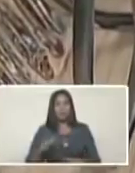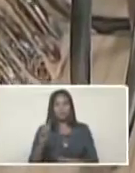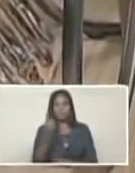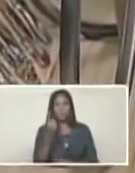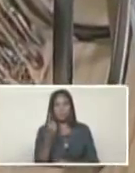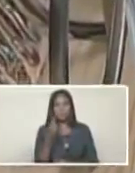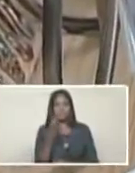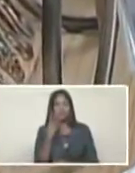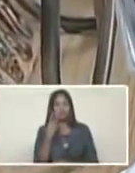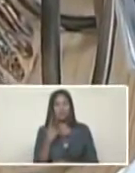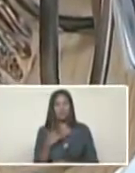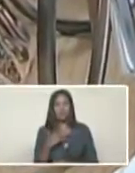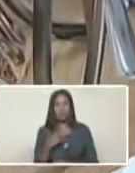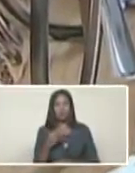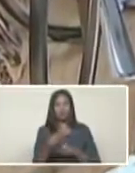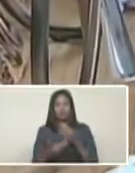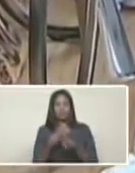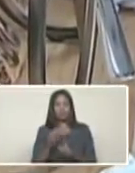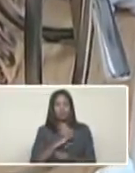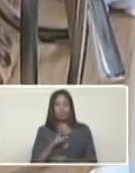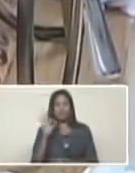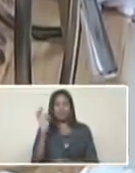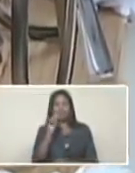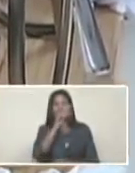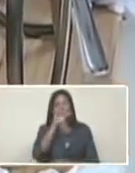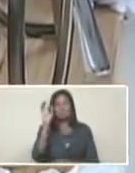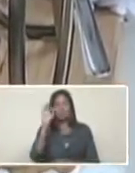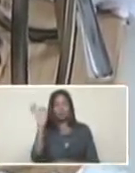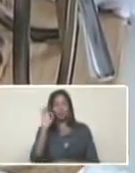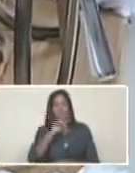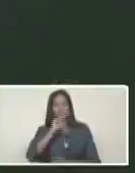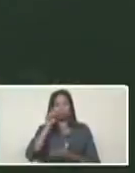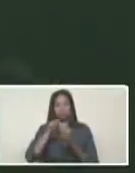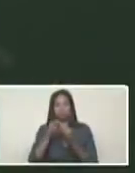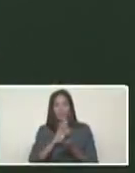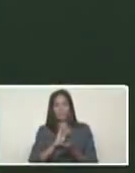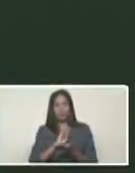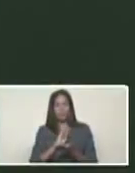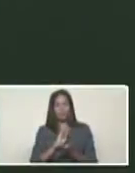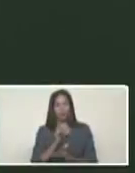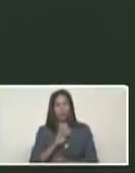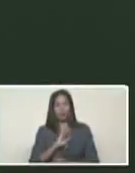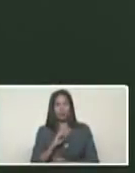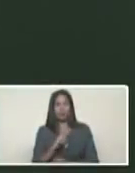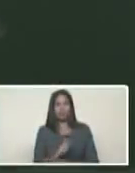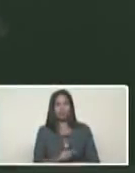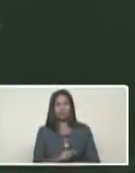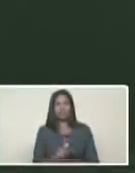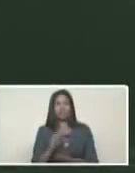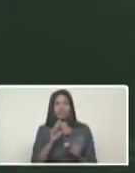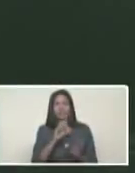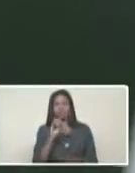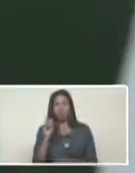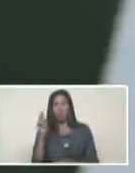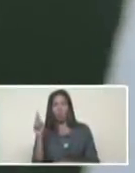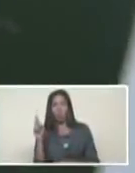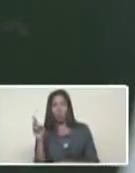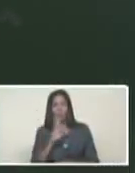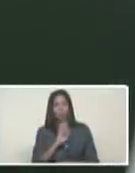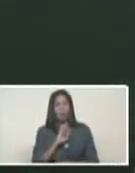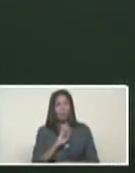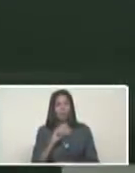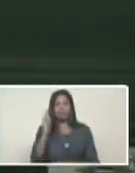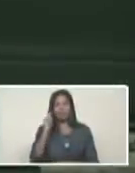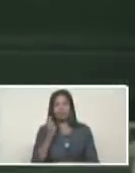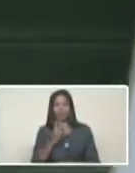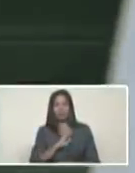ejemplar fabricado 100% producto nacional, como lo dije, 101 piezas fabricadas por talento